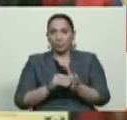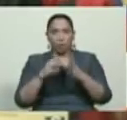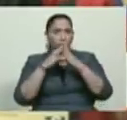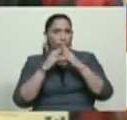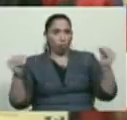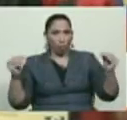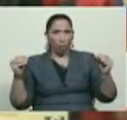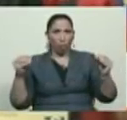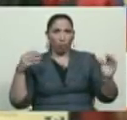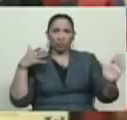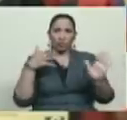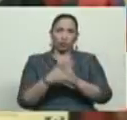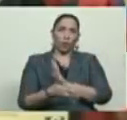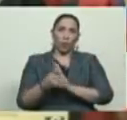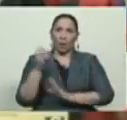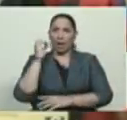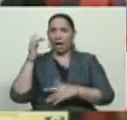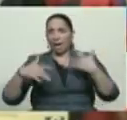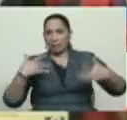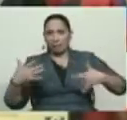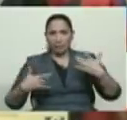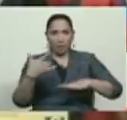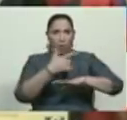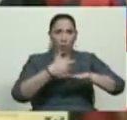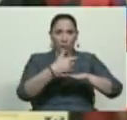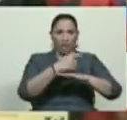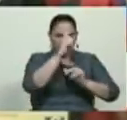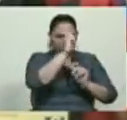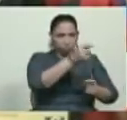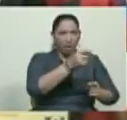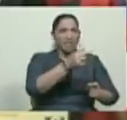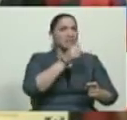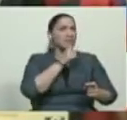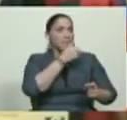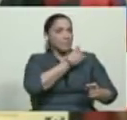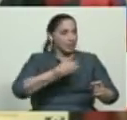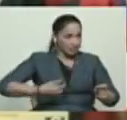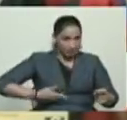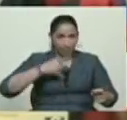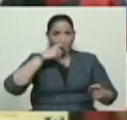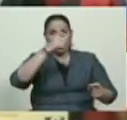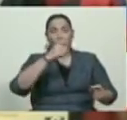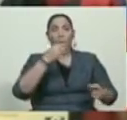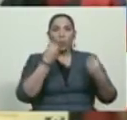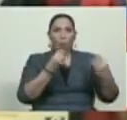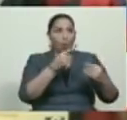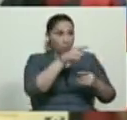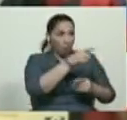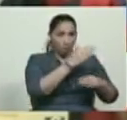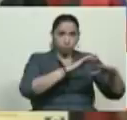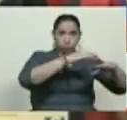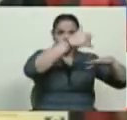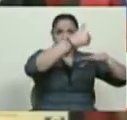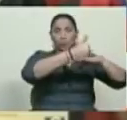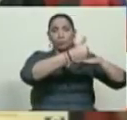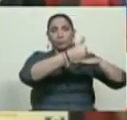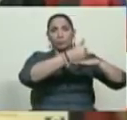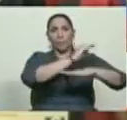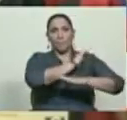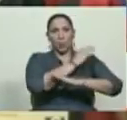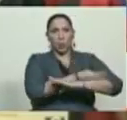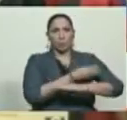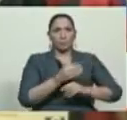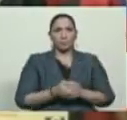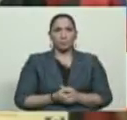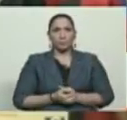lo relativo a los actos de gobierno le corresponde al presidente de la República como órgano del poder ejecutivo. En este